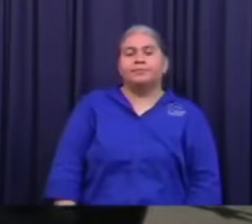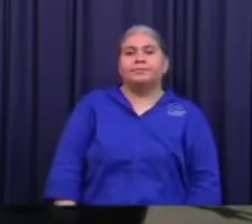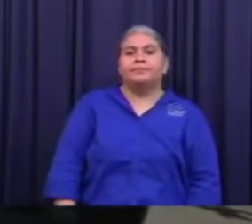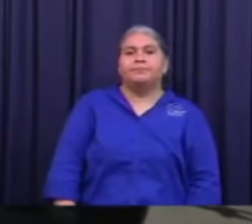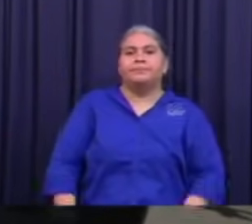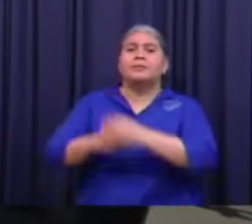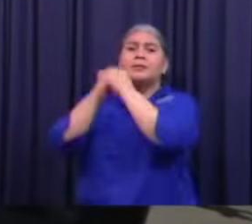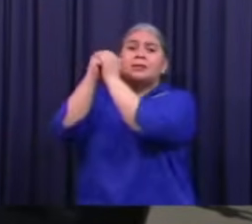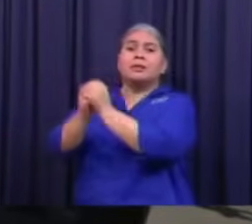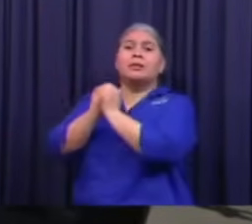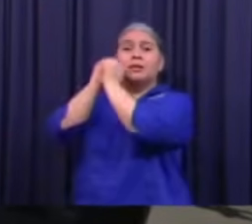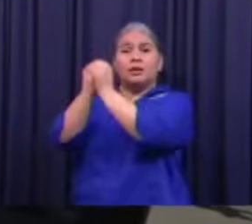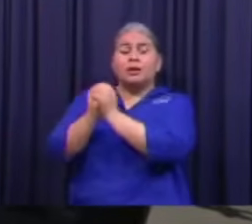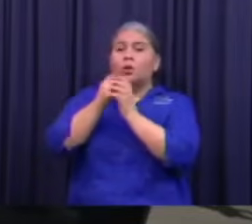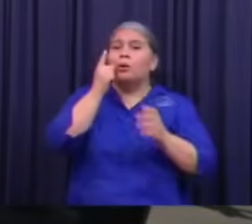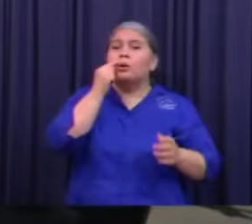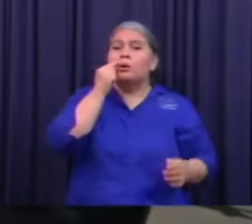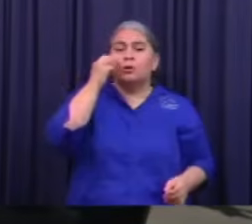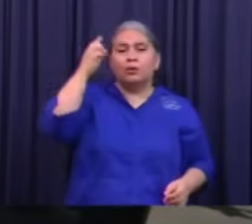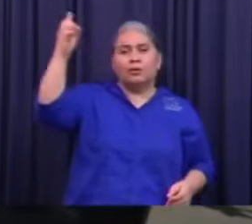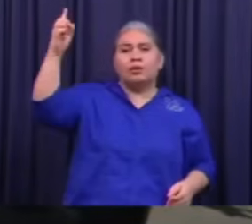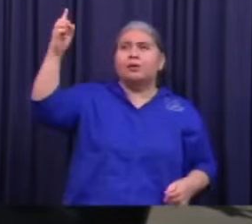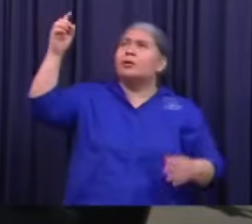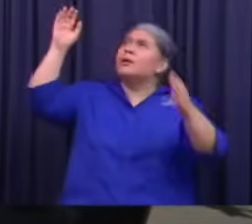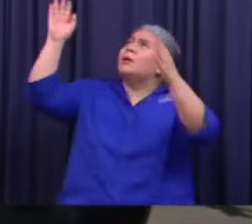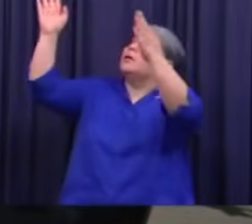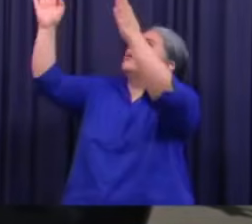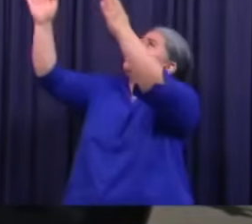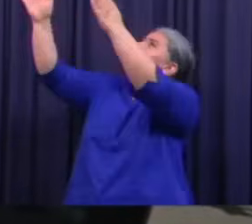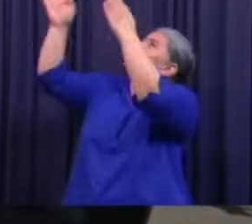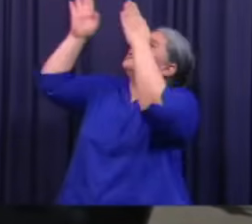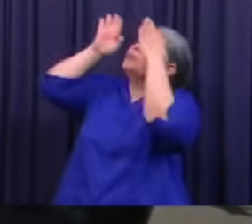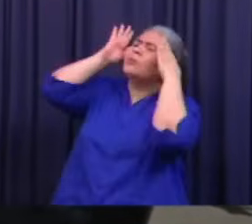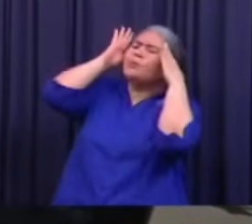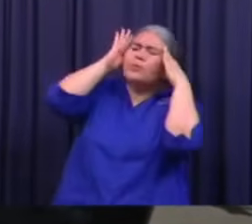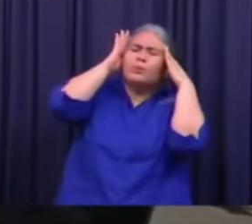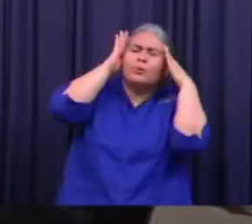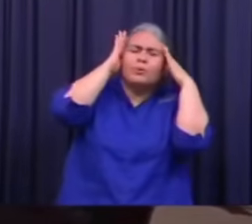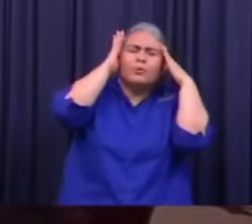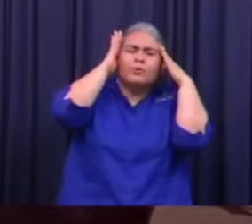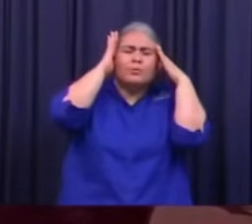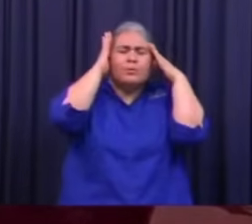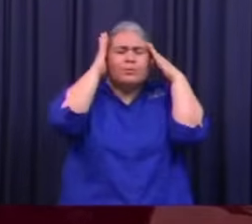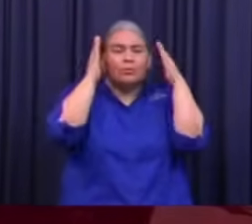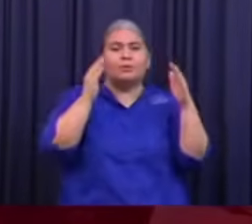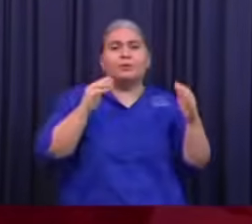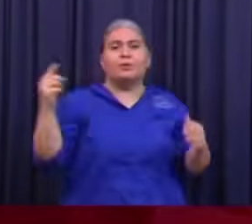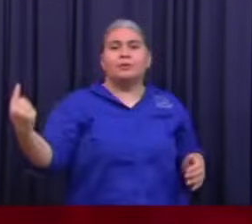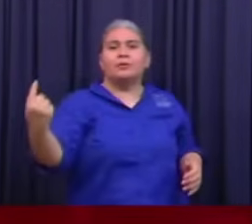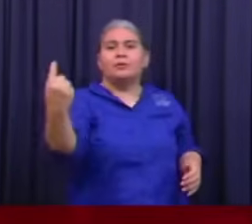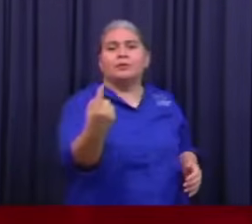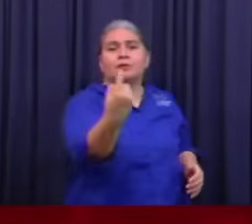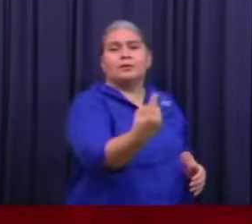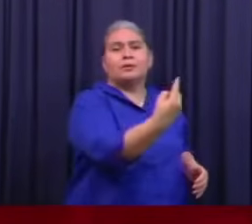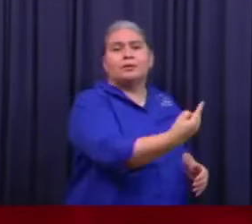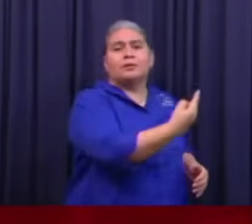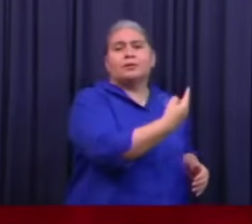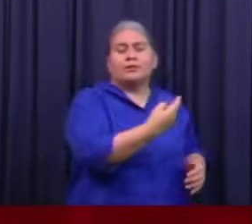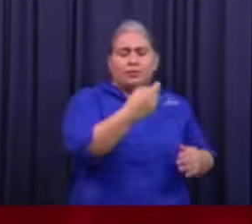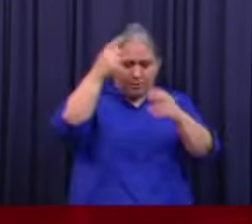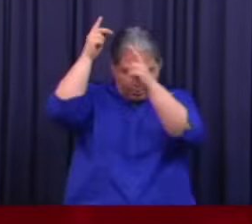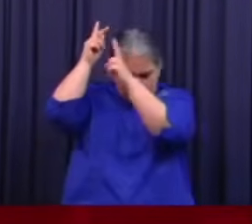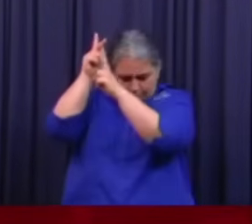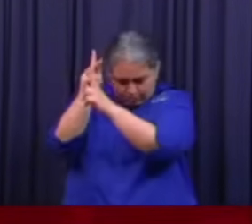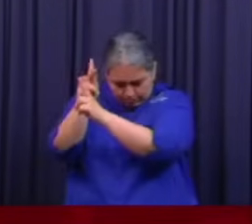ruego señor que tu oído esté atento ahora a la oración de tu siervo y a la oración de tus siervos que se deleitan en reverenciar tu nombre